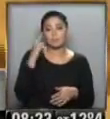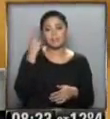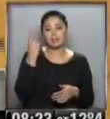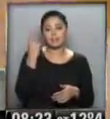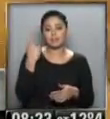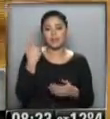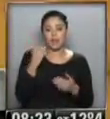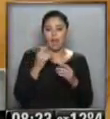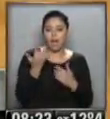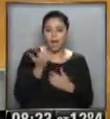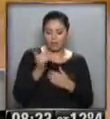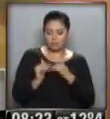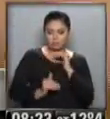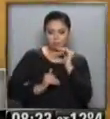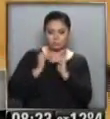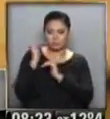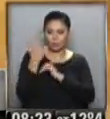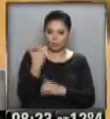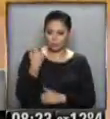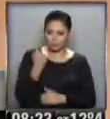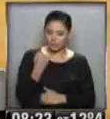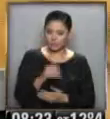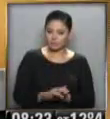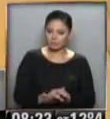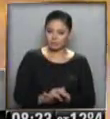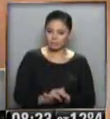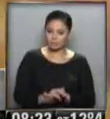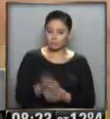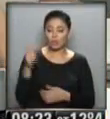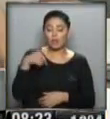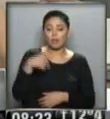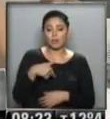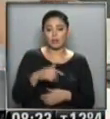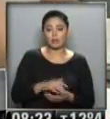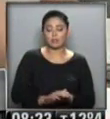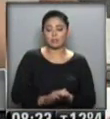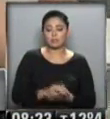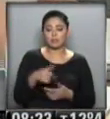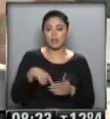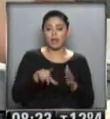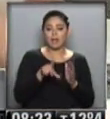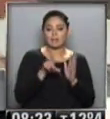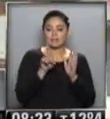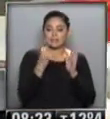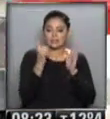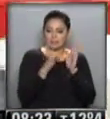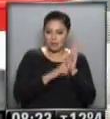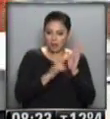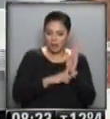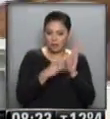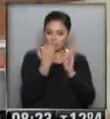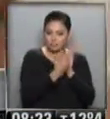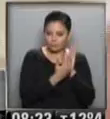hay avances importantes ahora en estos momentos está se está haciendo la reglamentación con lo cual esperamos que